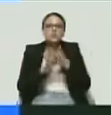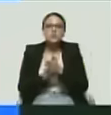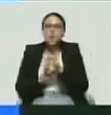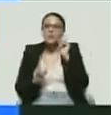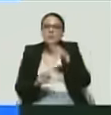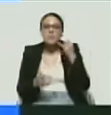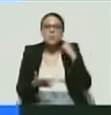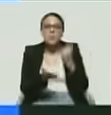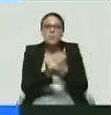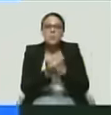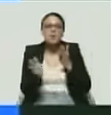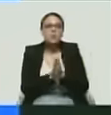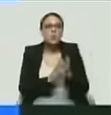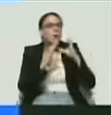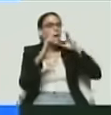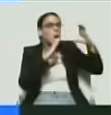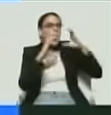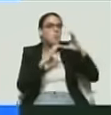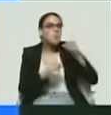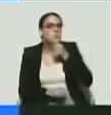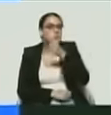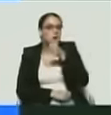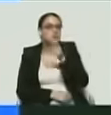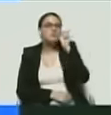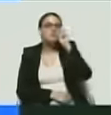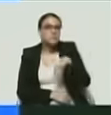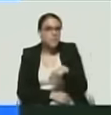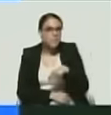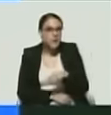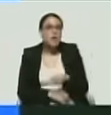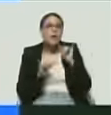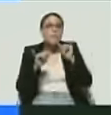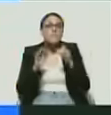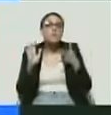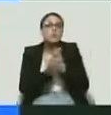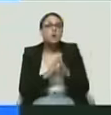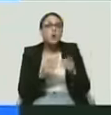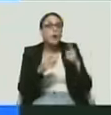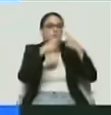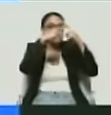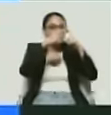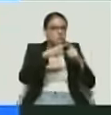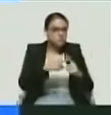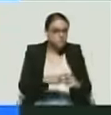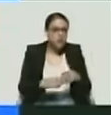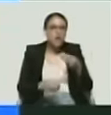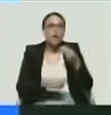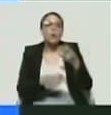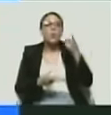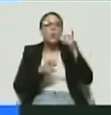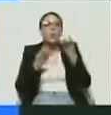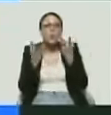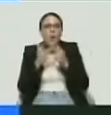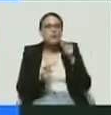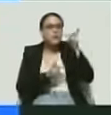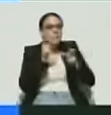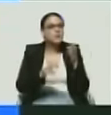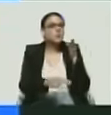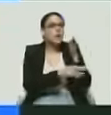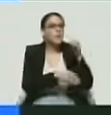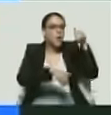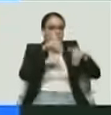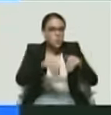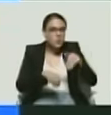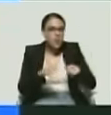ese día, los mecanismos de control del voto que tenemos, que los tenemos, es decir, cuánta gente está votando, quién está votando, dónde están